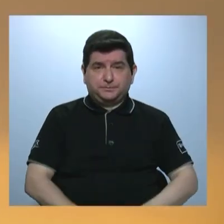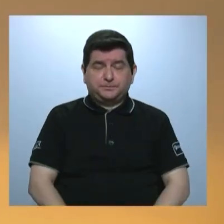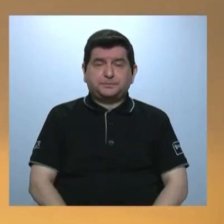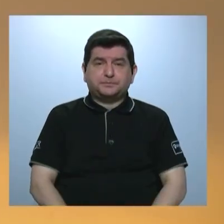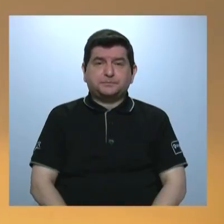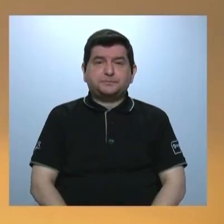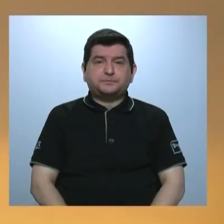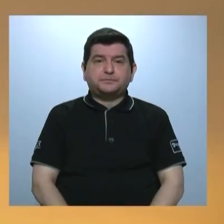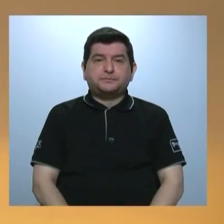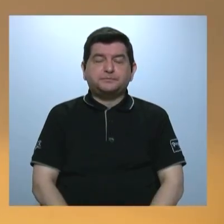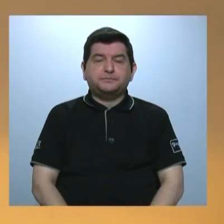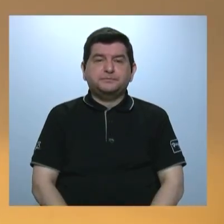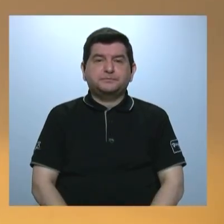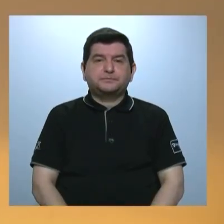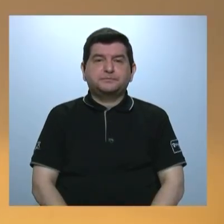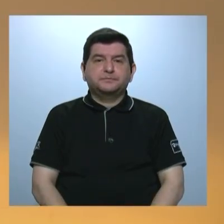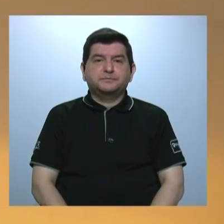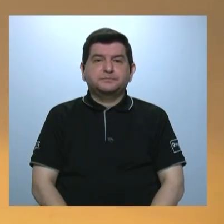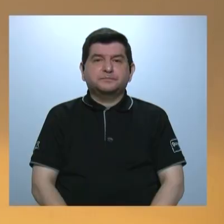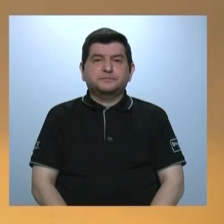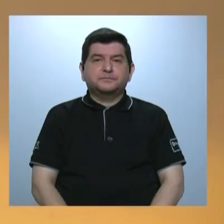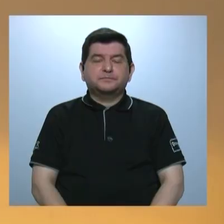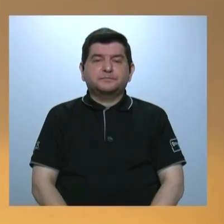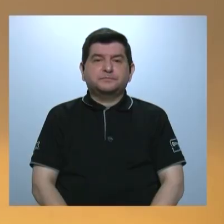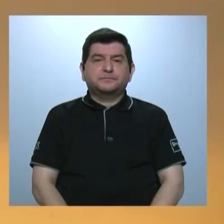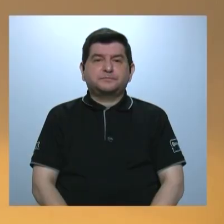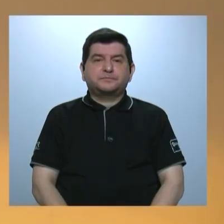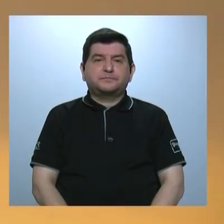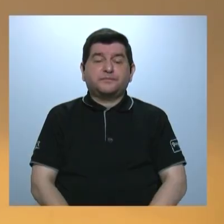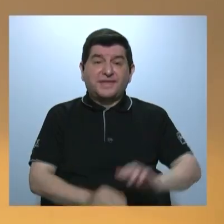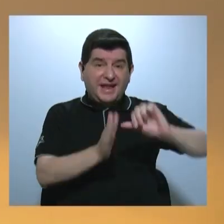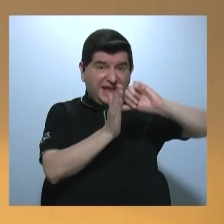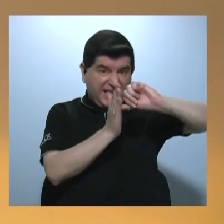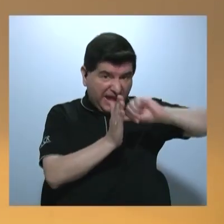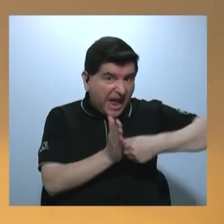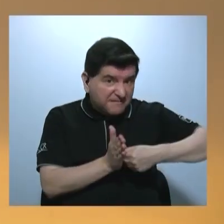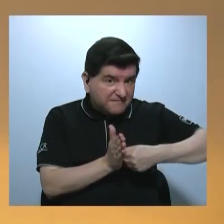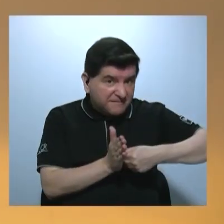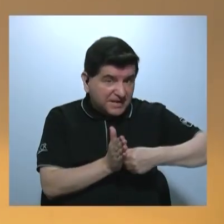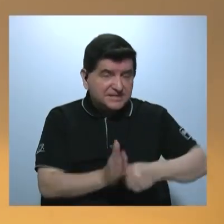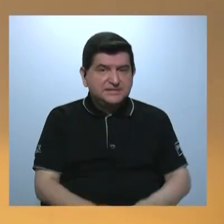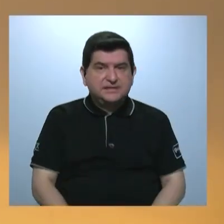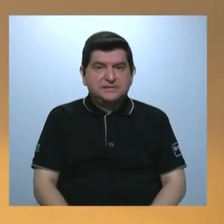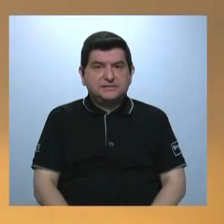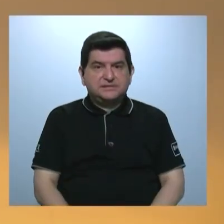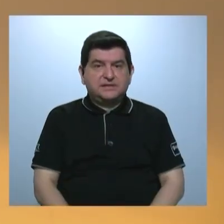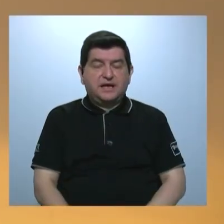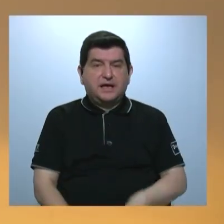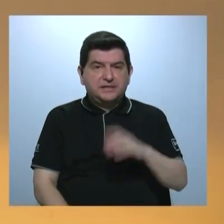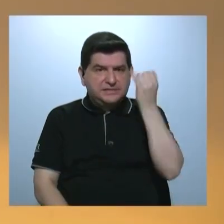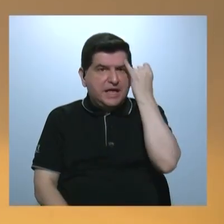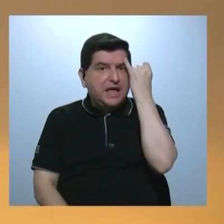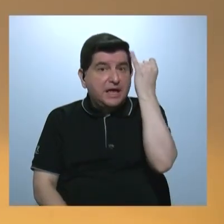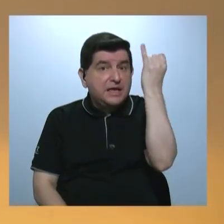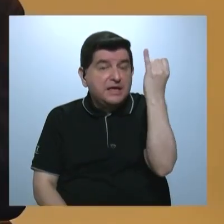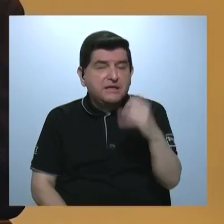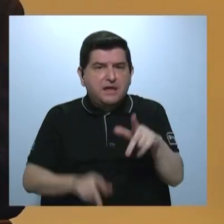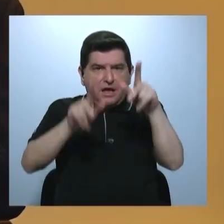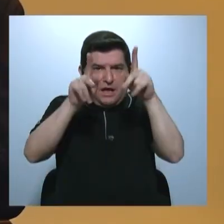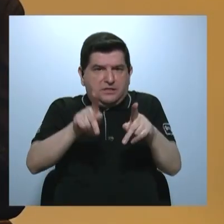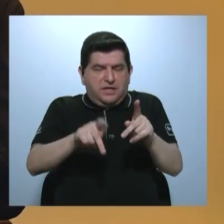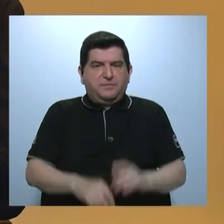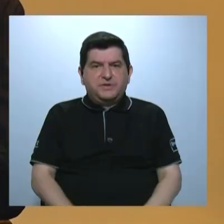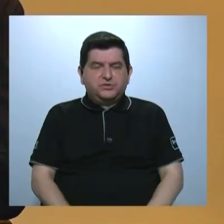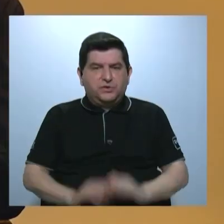y me parece que el énfasis, pero eso es un sesgo de alguien que no sigue